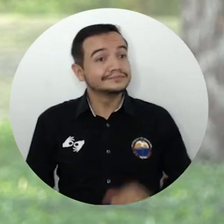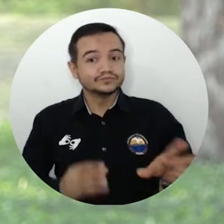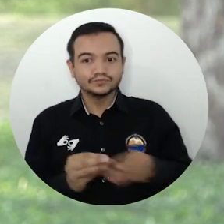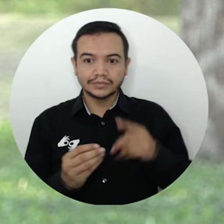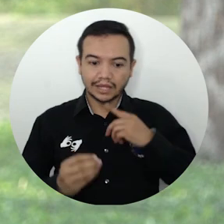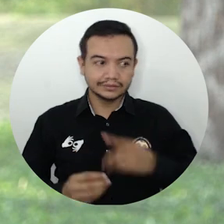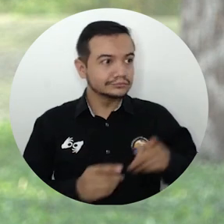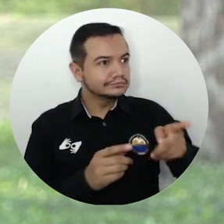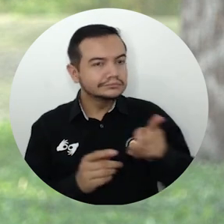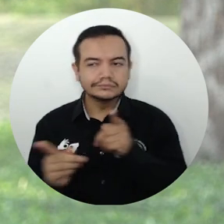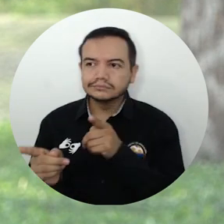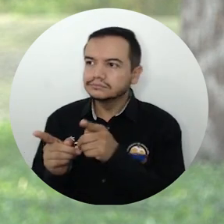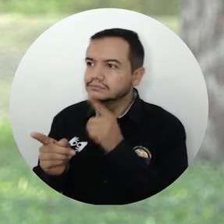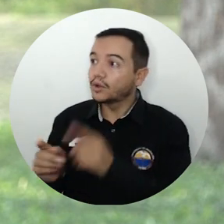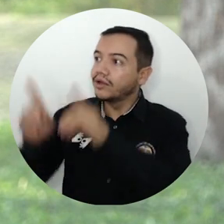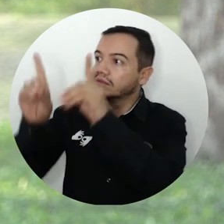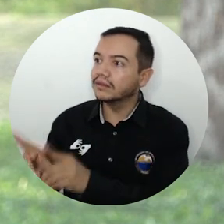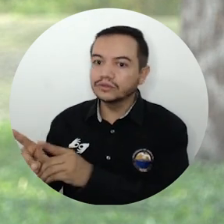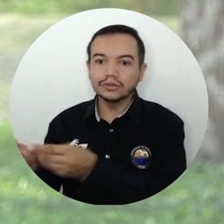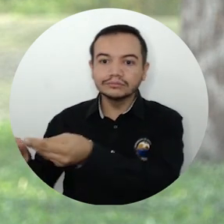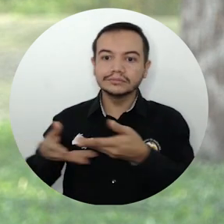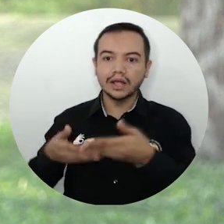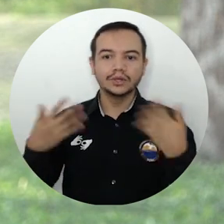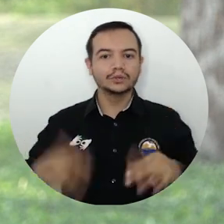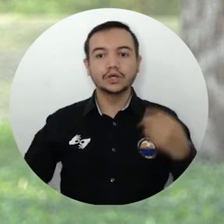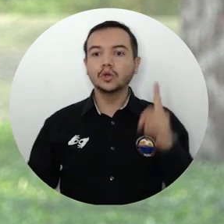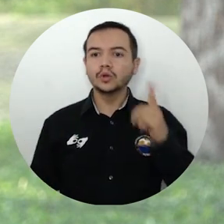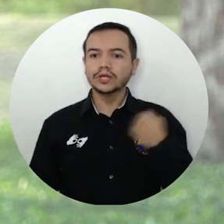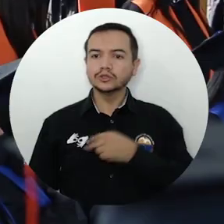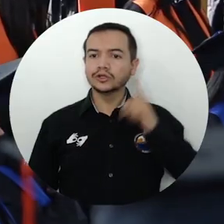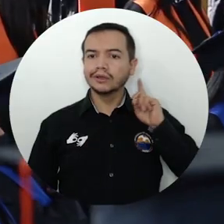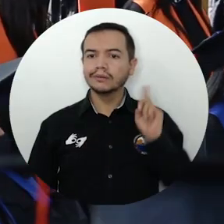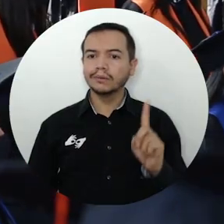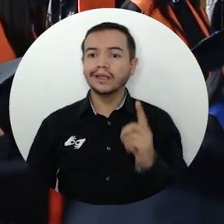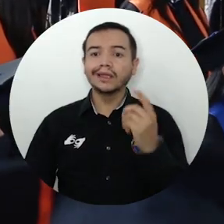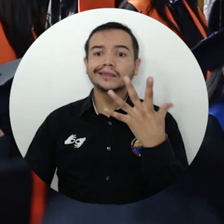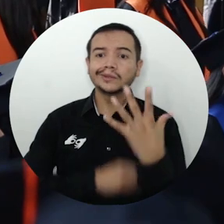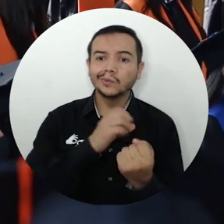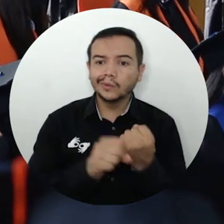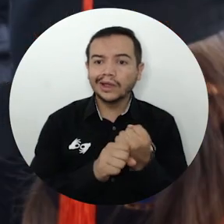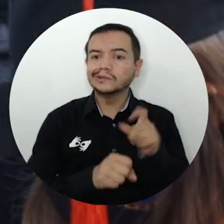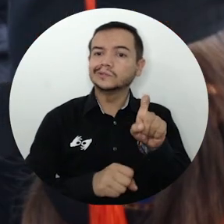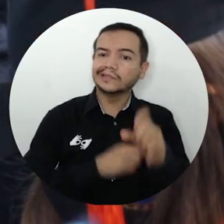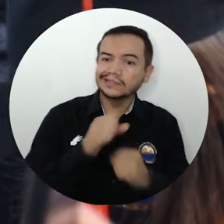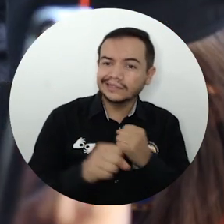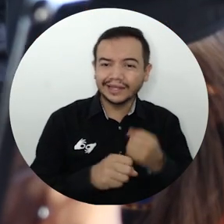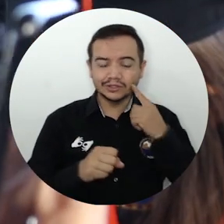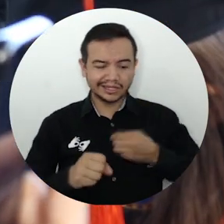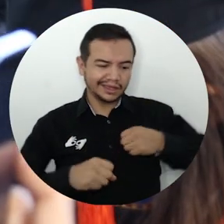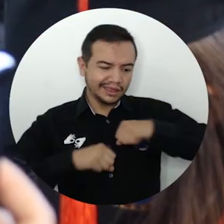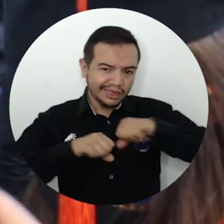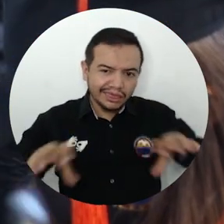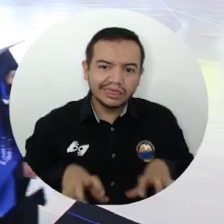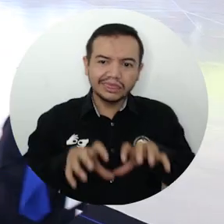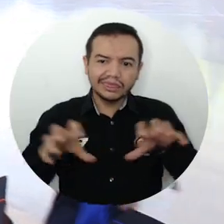la cual tomaron porque son 5 o 6 años, los años X que se tomen los profesionales que salen recién formados de aquí, en donde hay